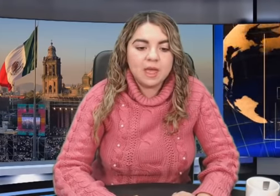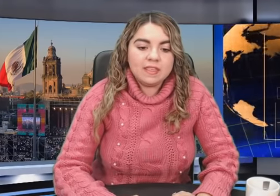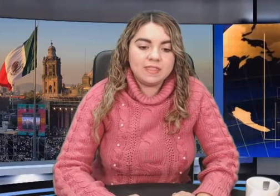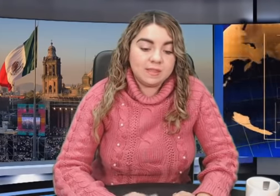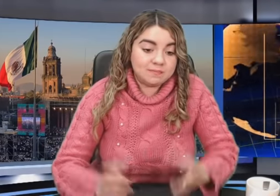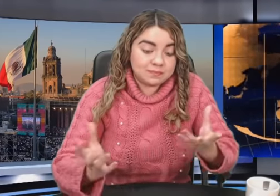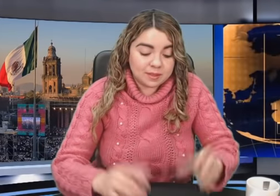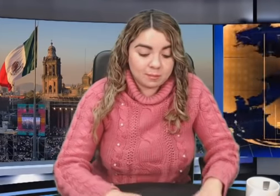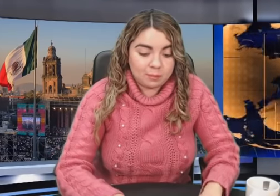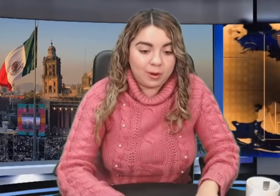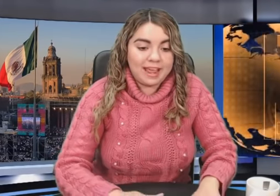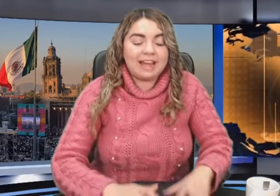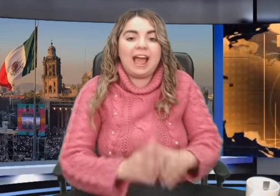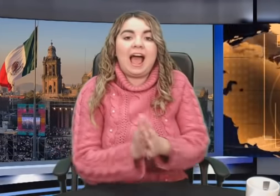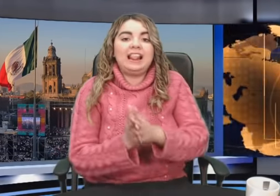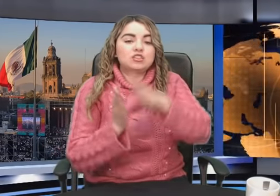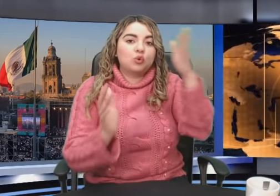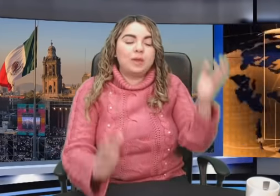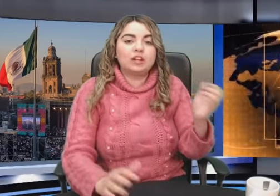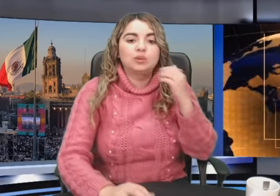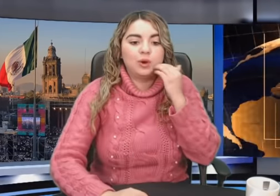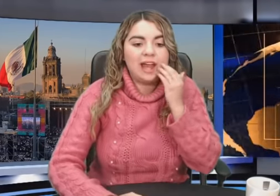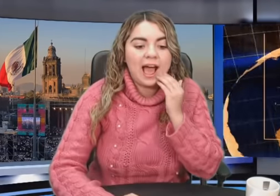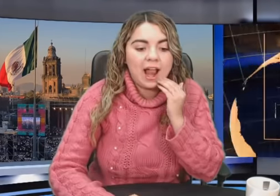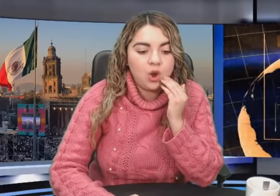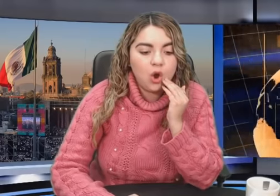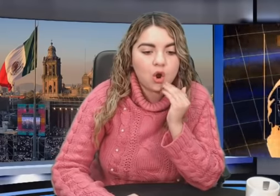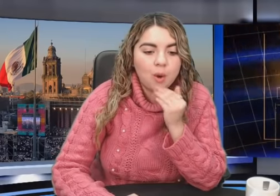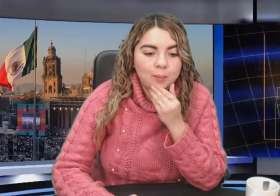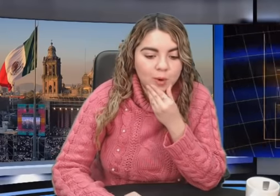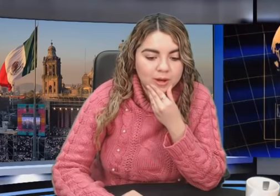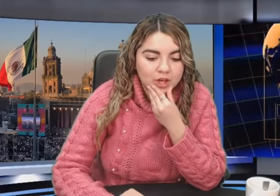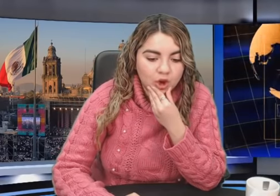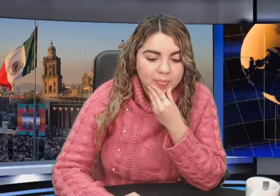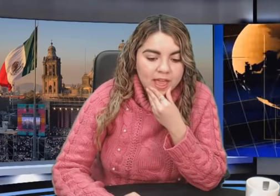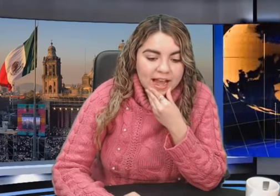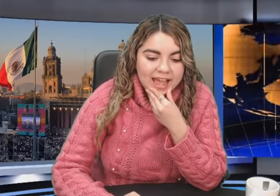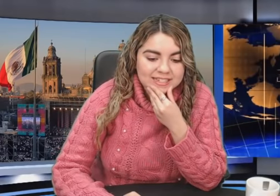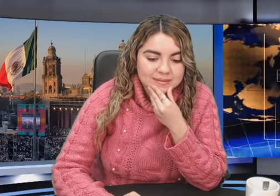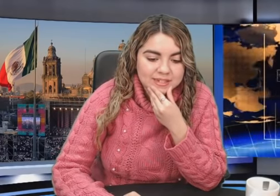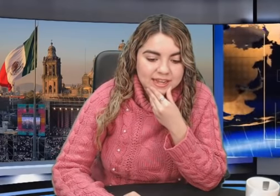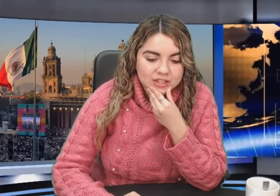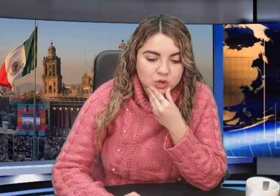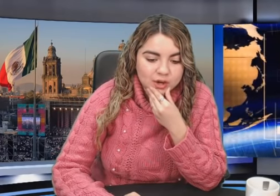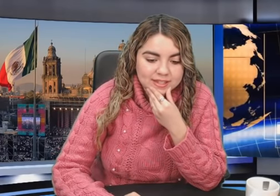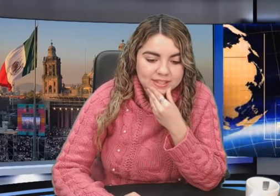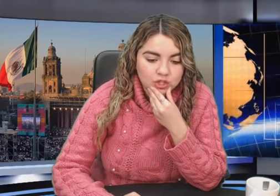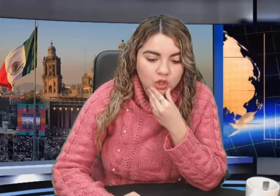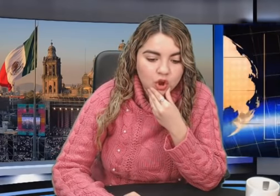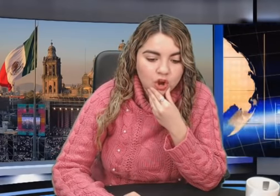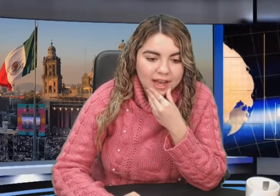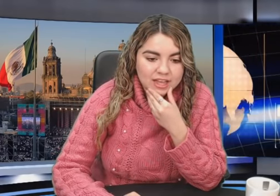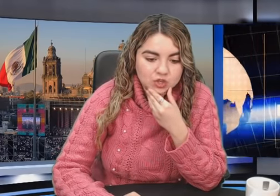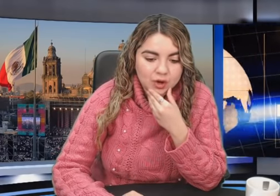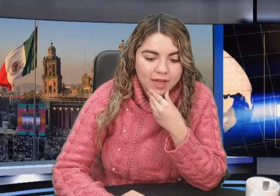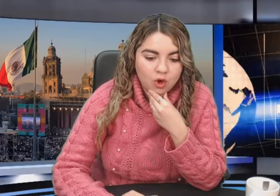presidente poner al descubierto, poner al ojo público las investigaciones y todo